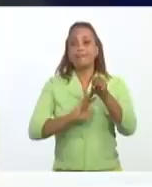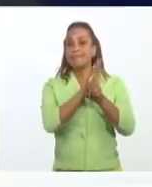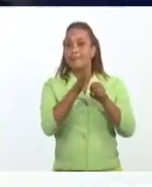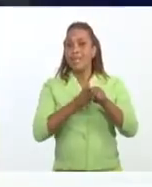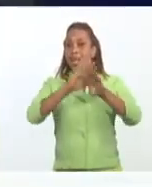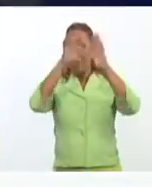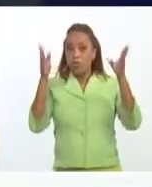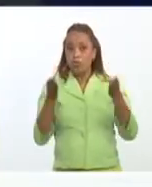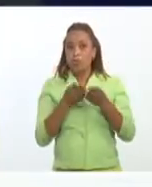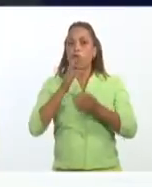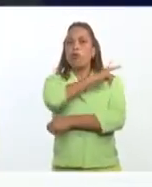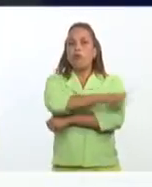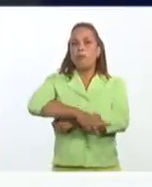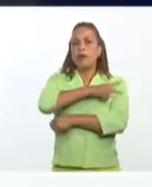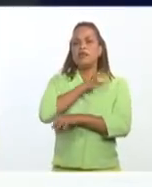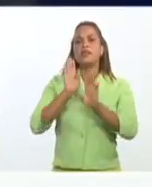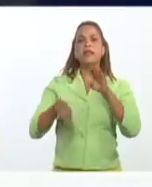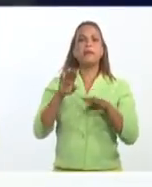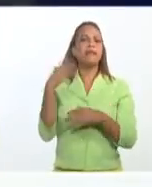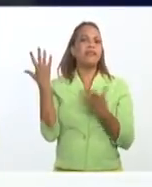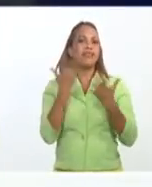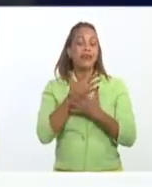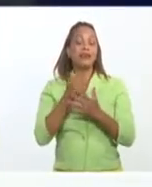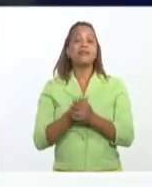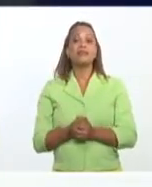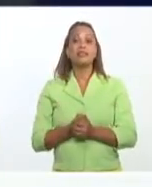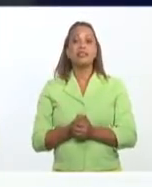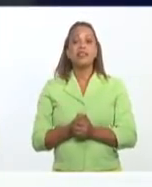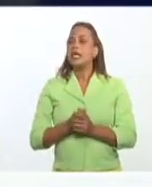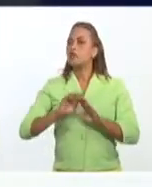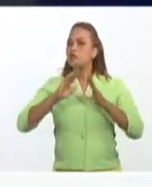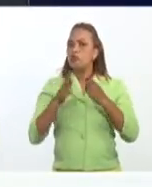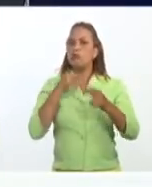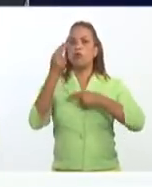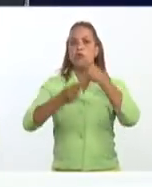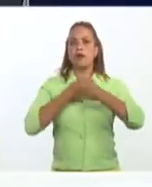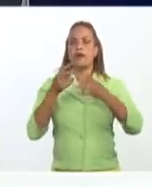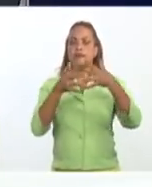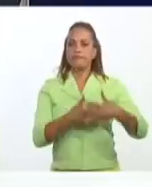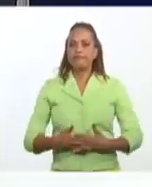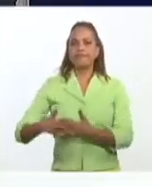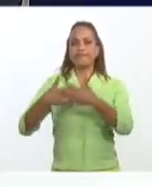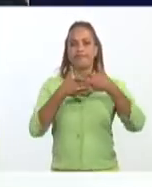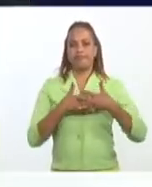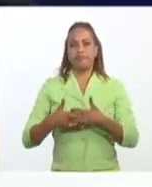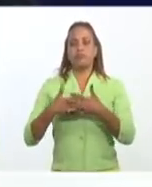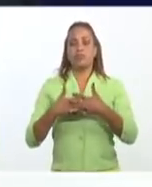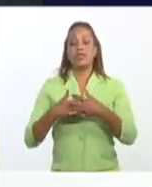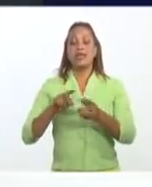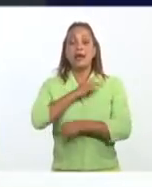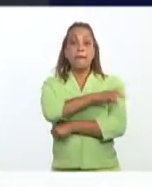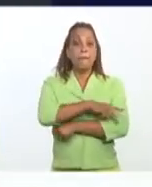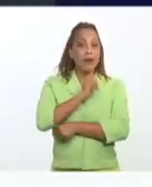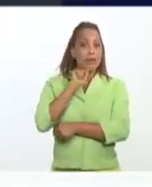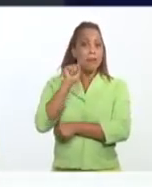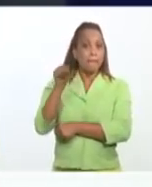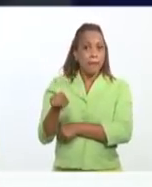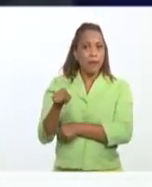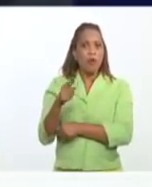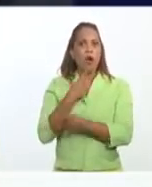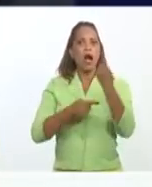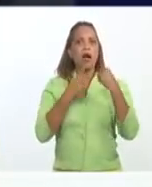nivel internacional dependerá en buena medida de las señales que se emitan en Washington, un país que a pesar de su enorme poder no